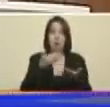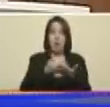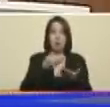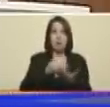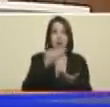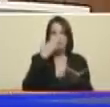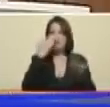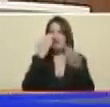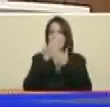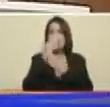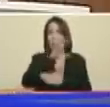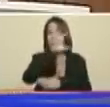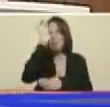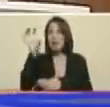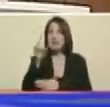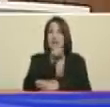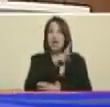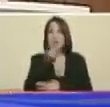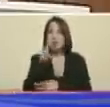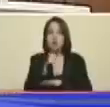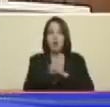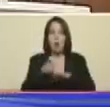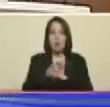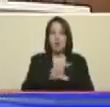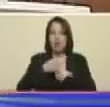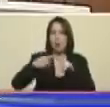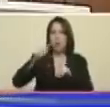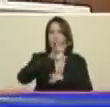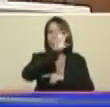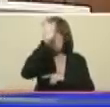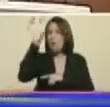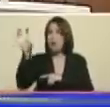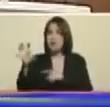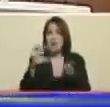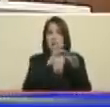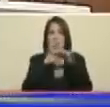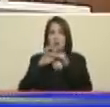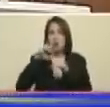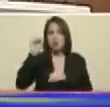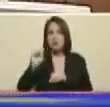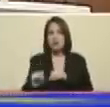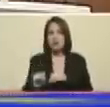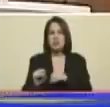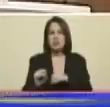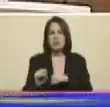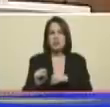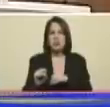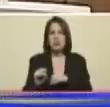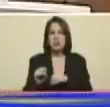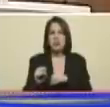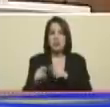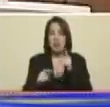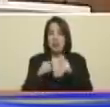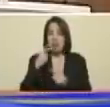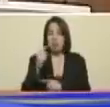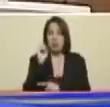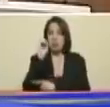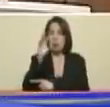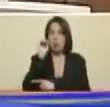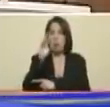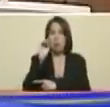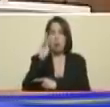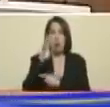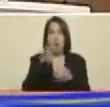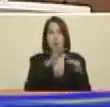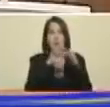países, 12 gobiernos de la Unión de Naciones Suramericanas, y en una cumbre por